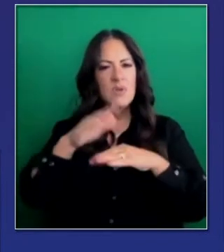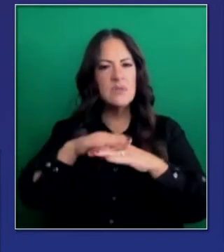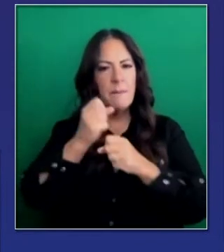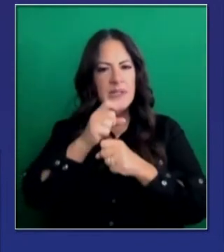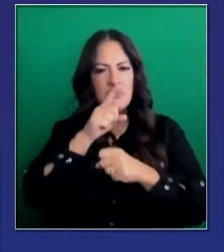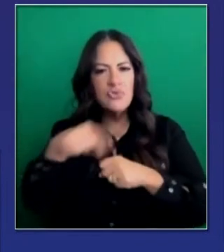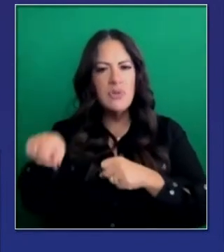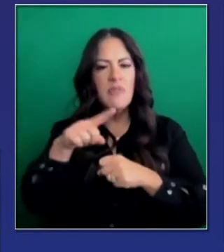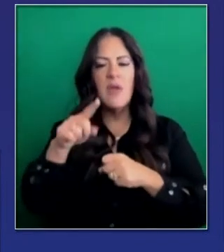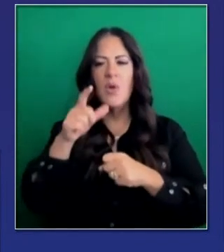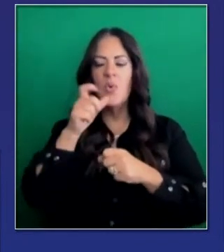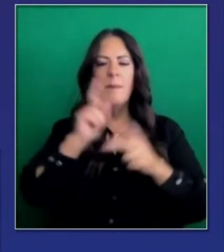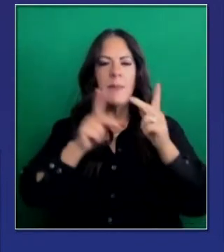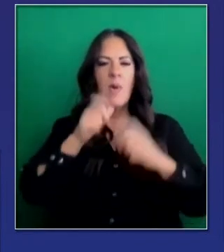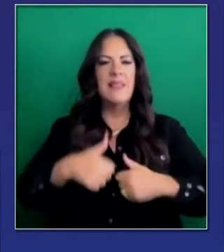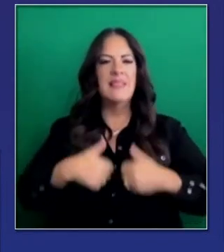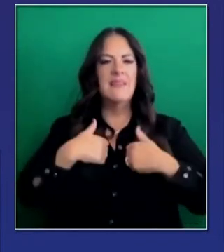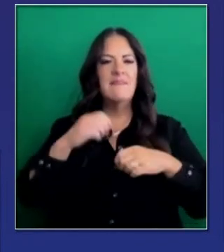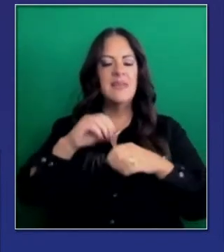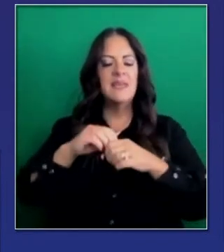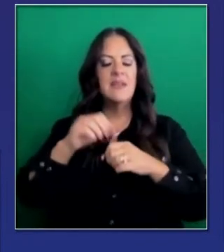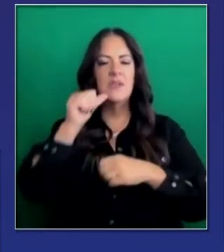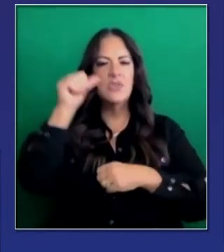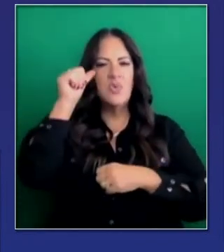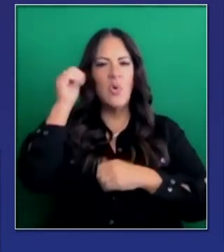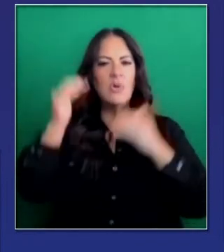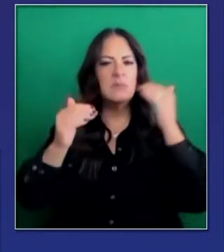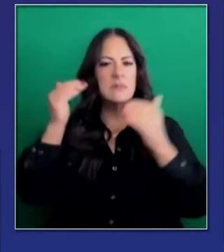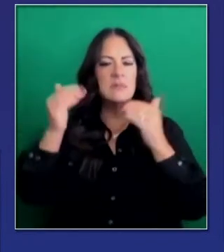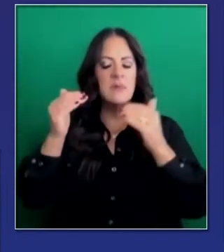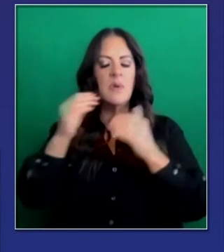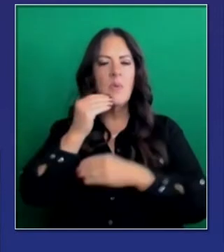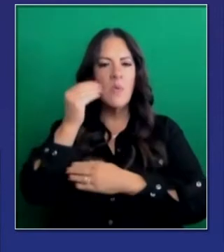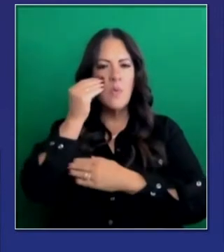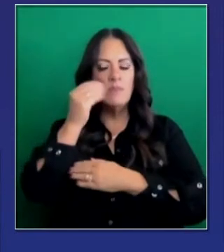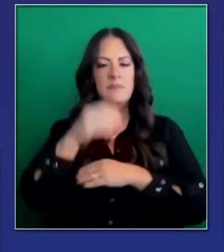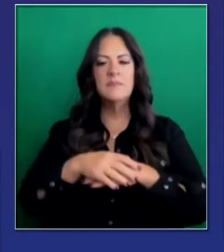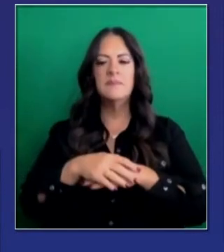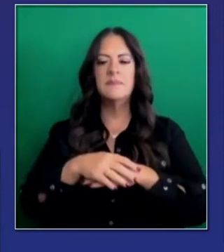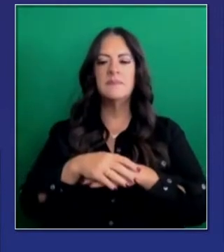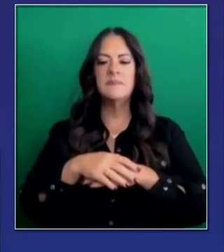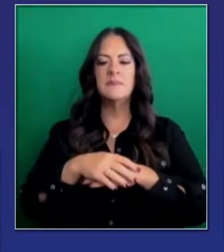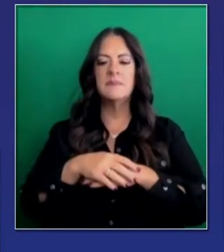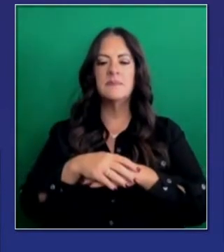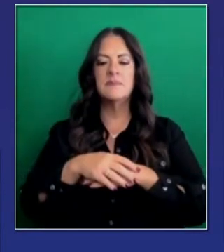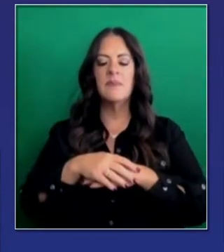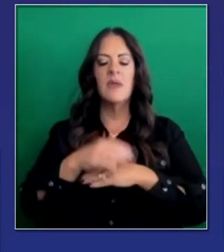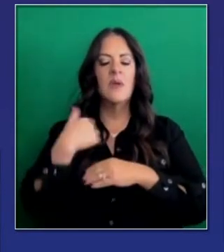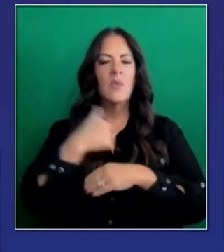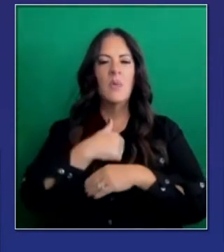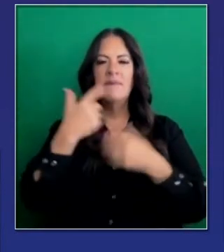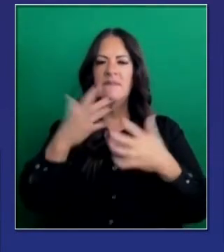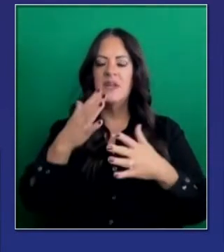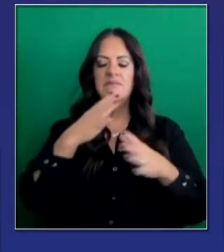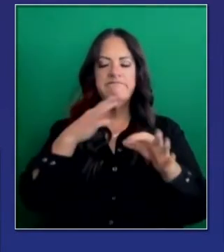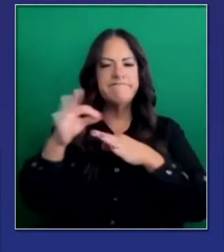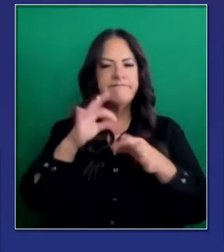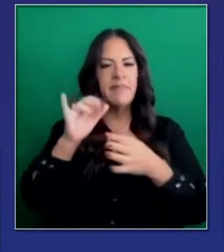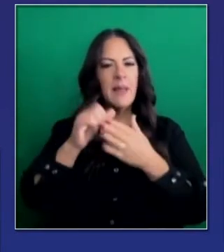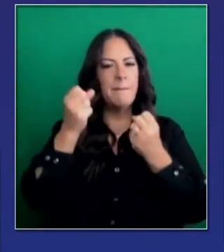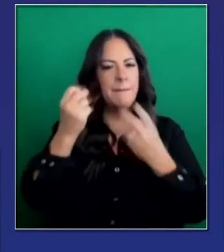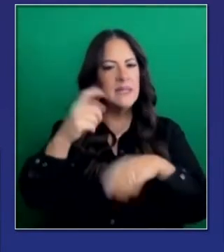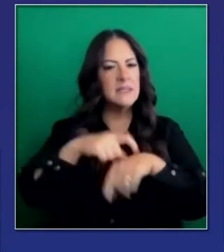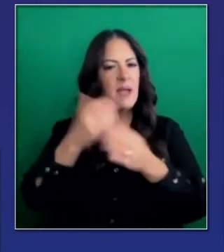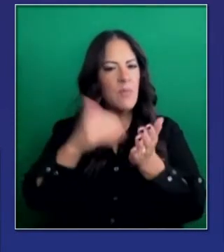residenciales en cuidado y asistencia para personas mayores pero ahora hemos creado y eso lo dijimos la semana pasada en varias ocasiones y lo repetiré hoy